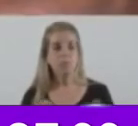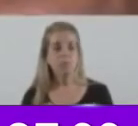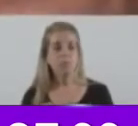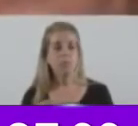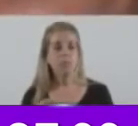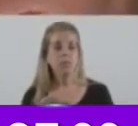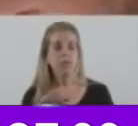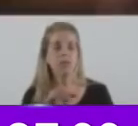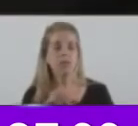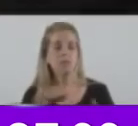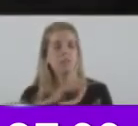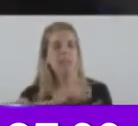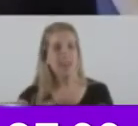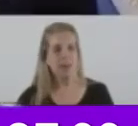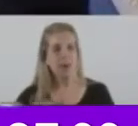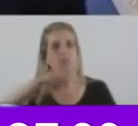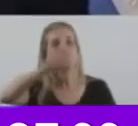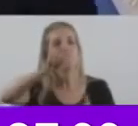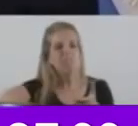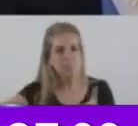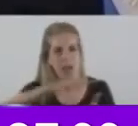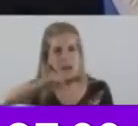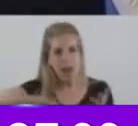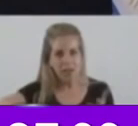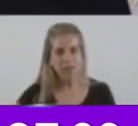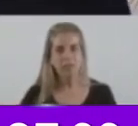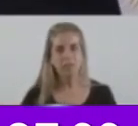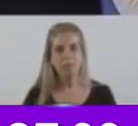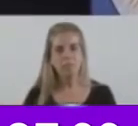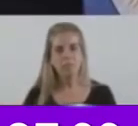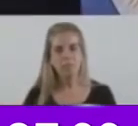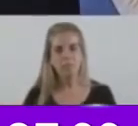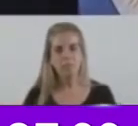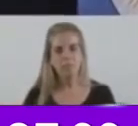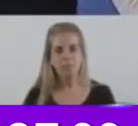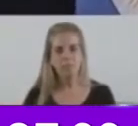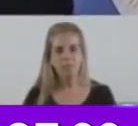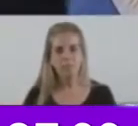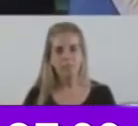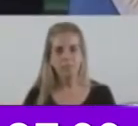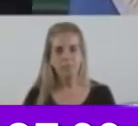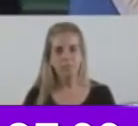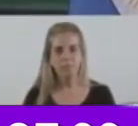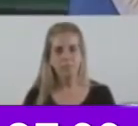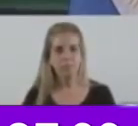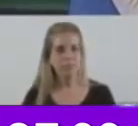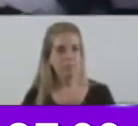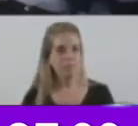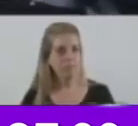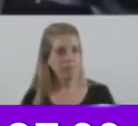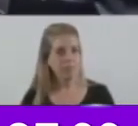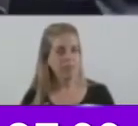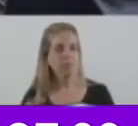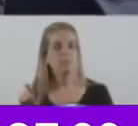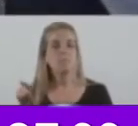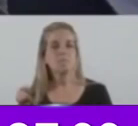hay otros que en esta lista que vos decís, esto es ridículo. Sí, y totalmente. Esto es, el mal uso del poder, básicamente. Claro, y de